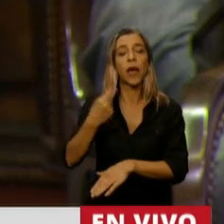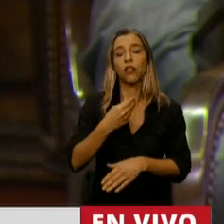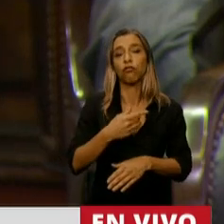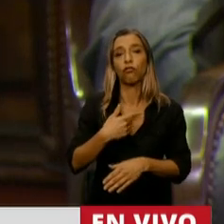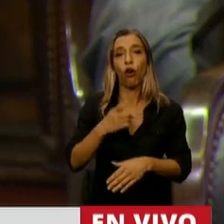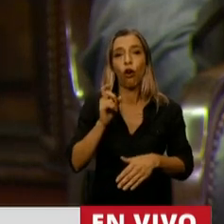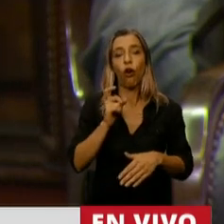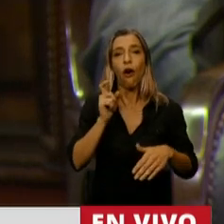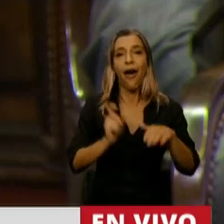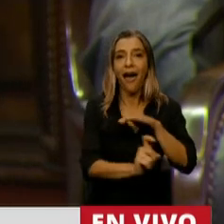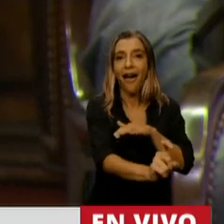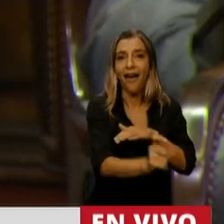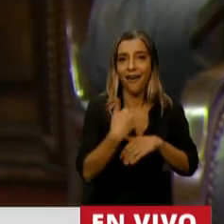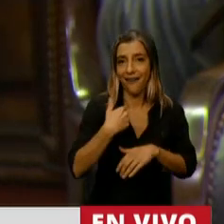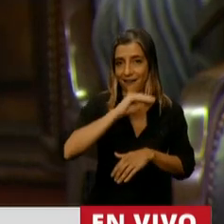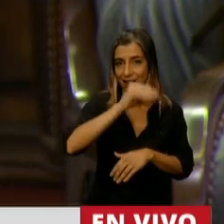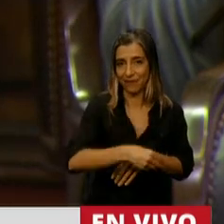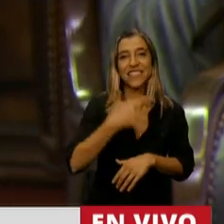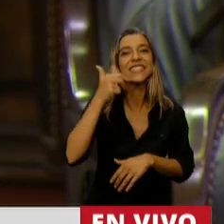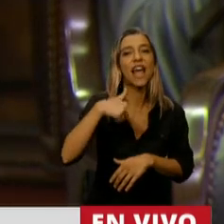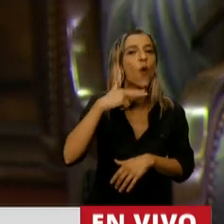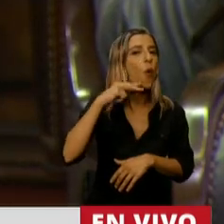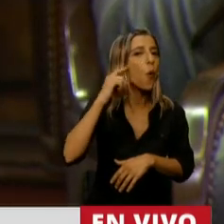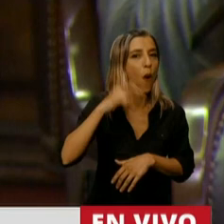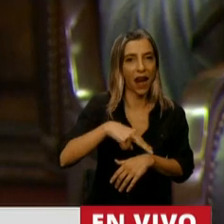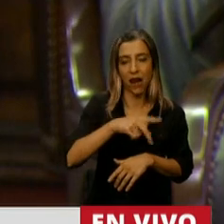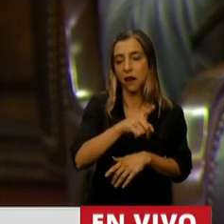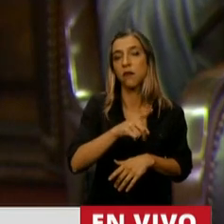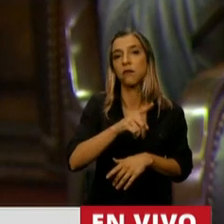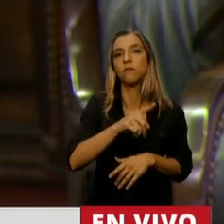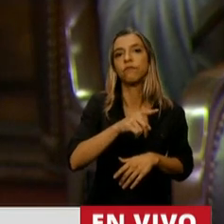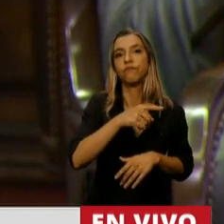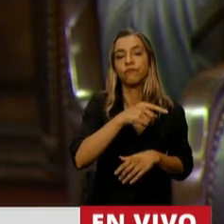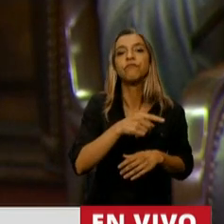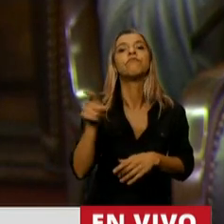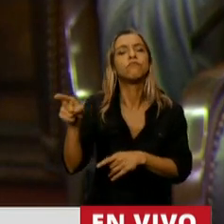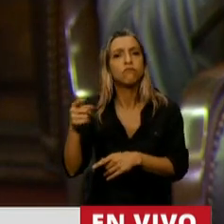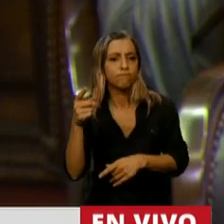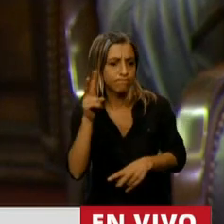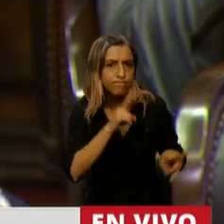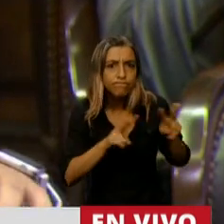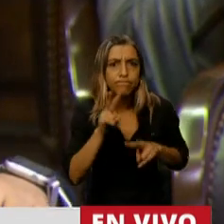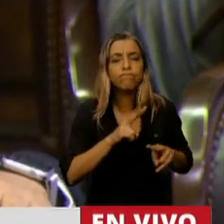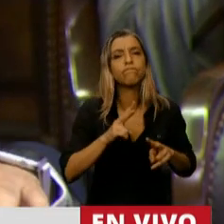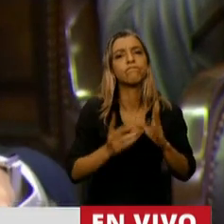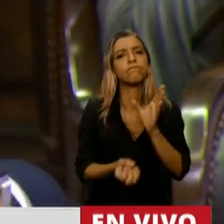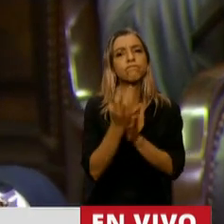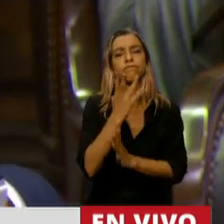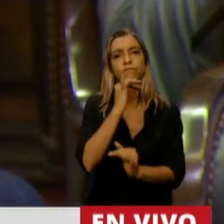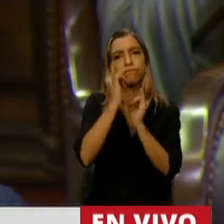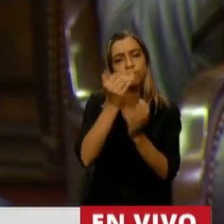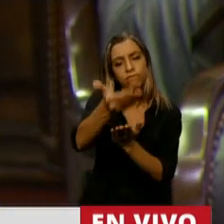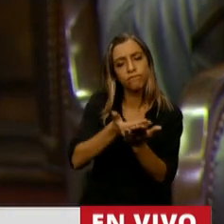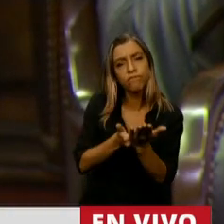san juan hace toda una recorrida por especialistas de la defensa y elabora un documento que se llama el